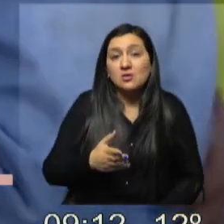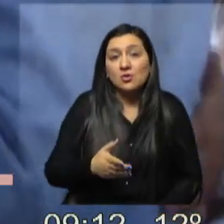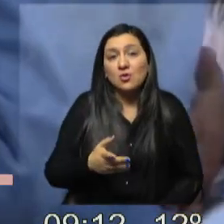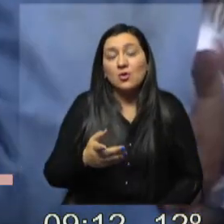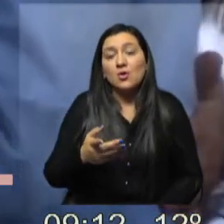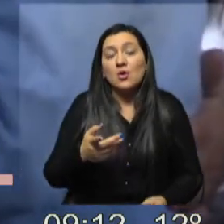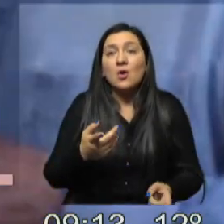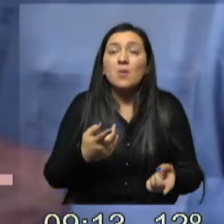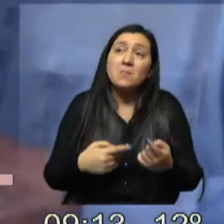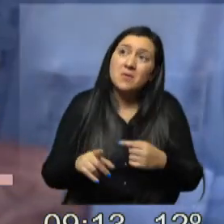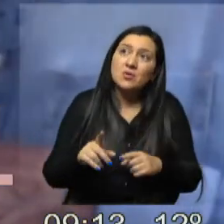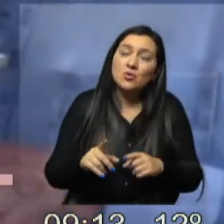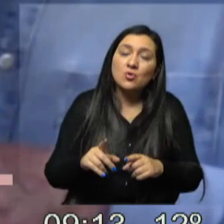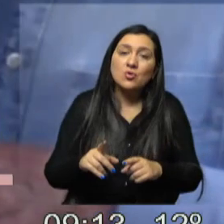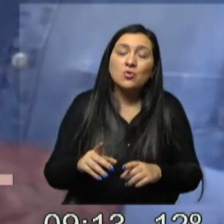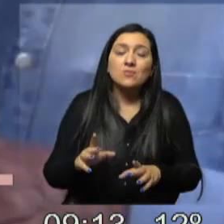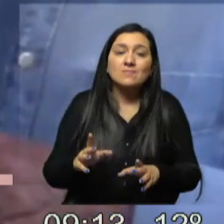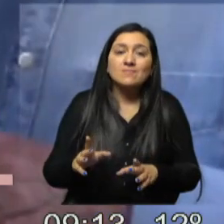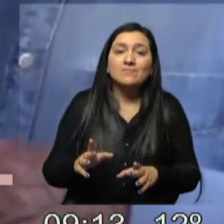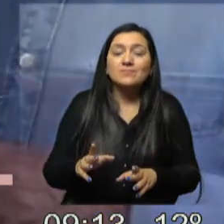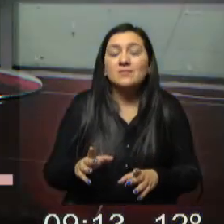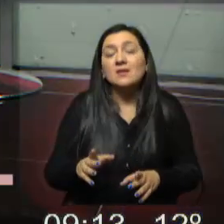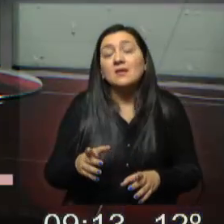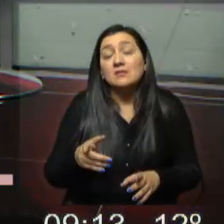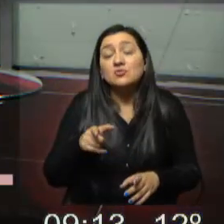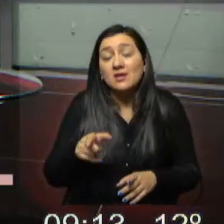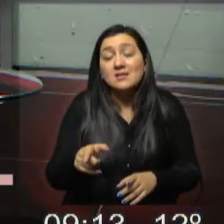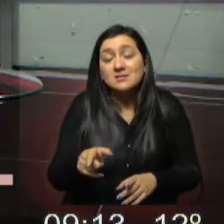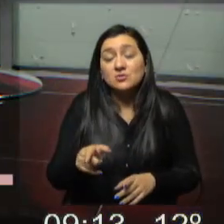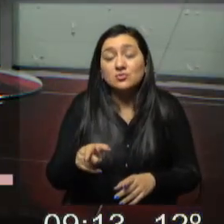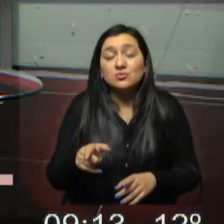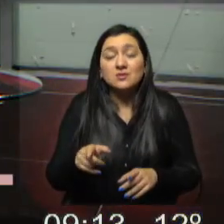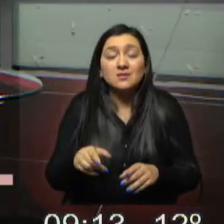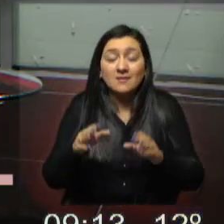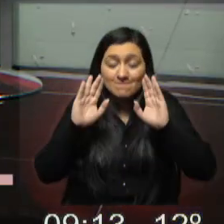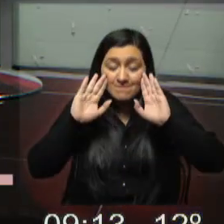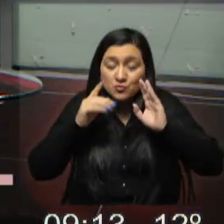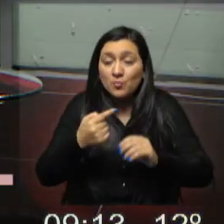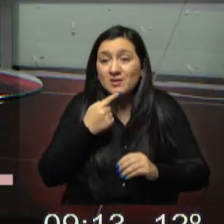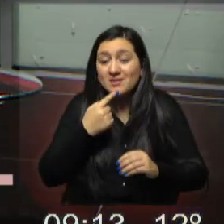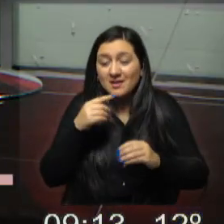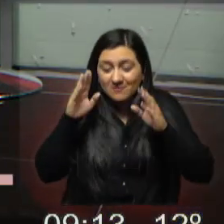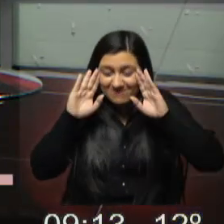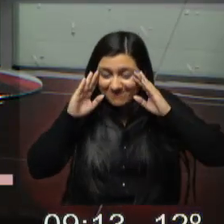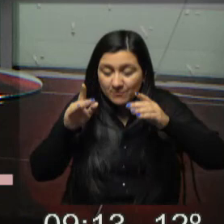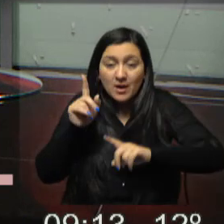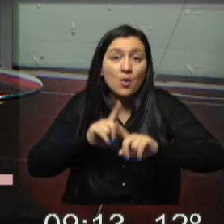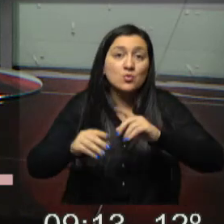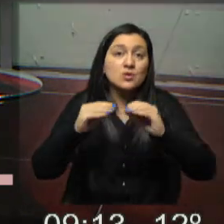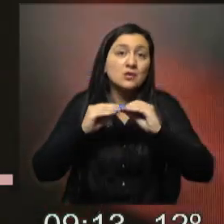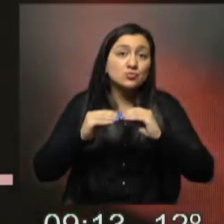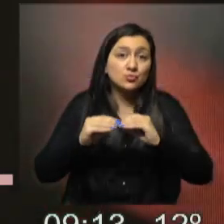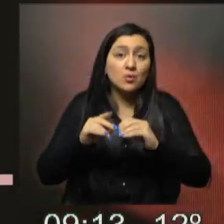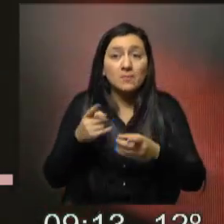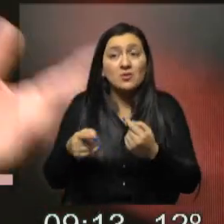muy difusas, que hacen política muy territorial, muy vinculada a asuntos, y que la propia lógica política